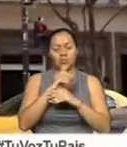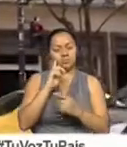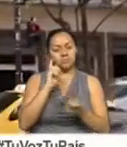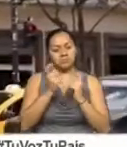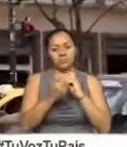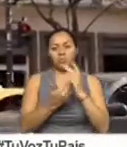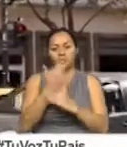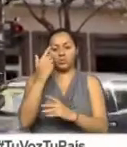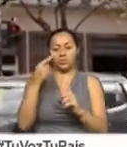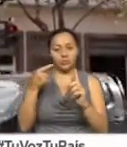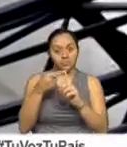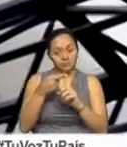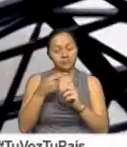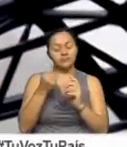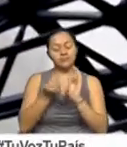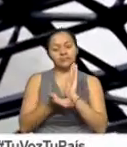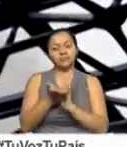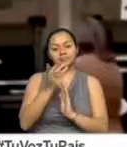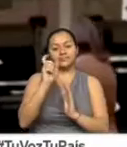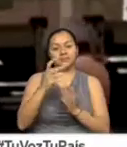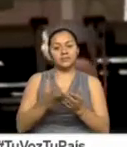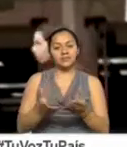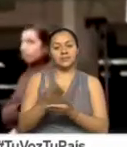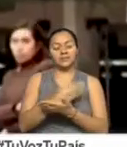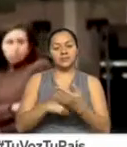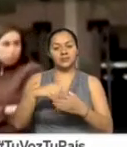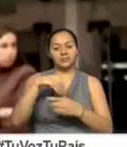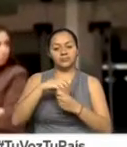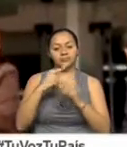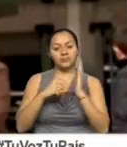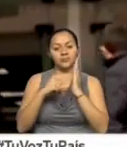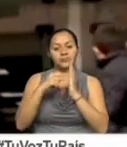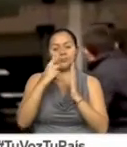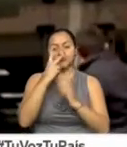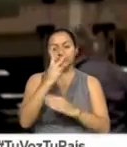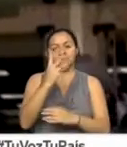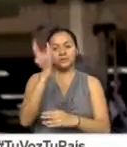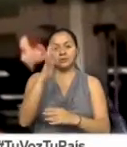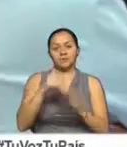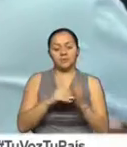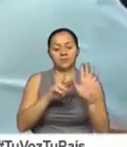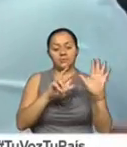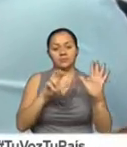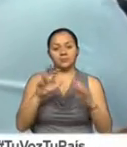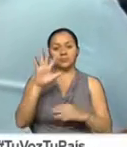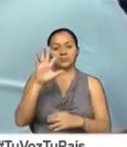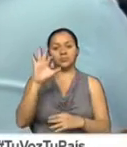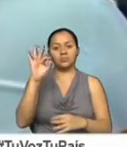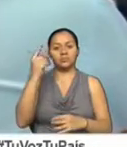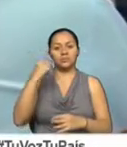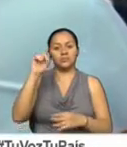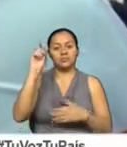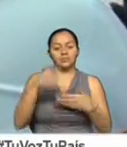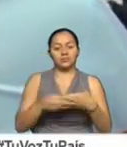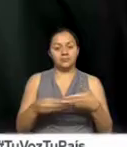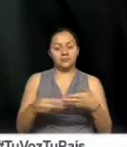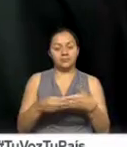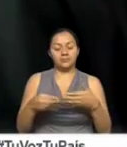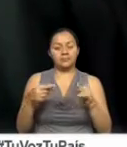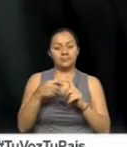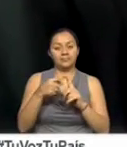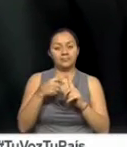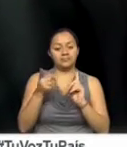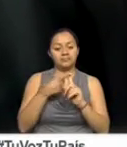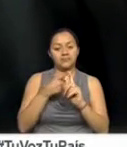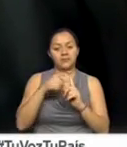ciclo. Uno de ellos es el incremento de la recaudación tributaria que llega a los 5.859 millones de dólares en los